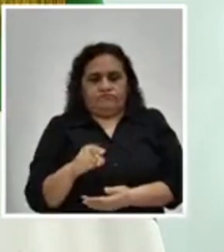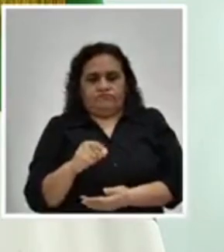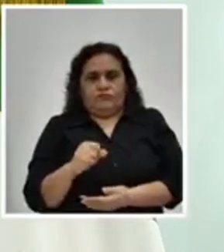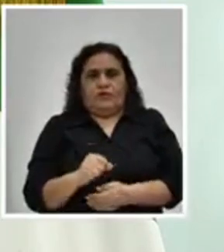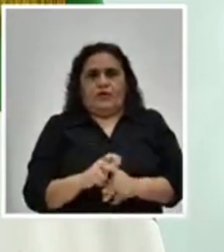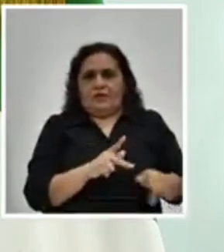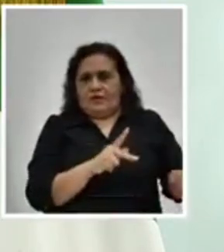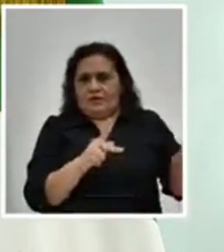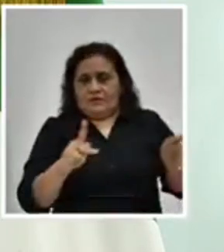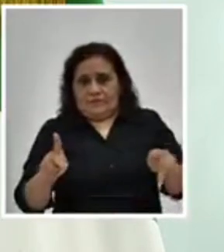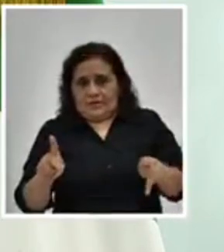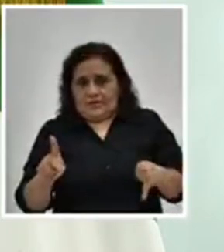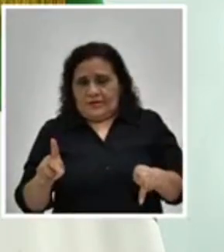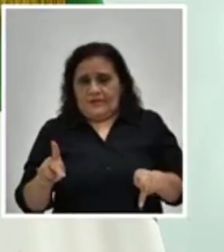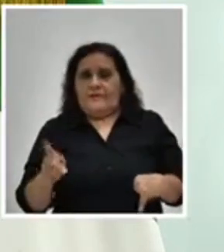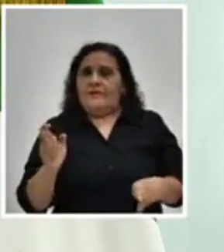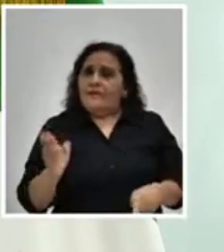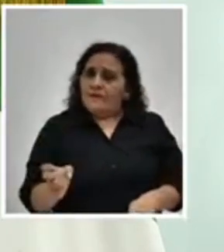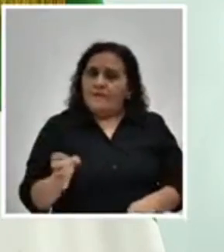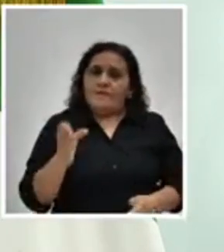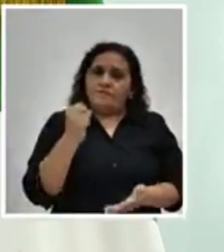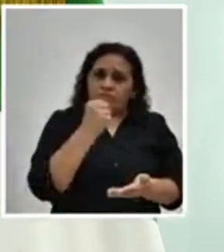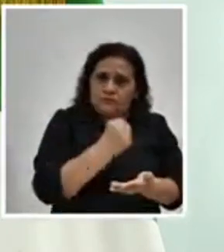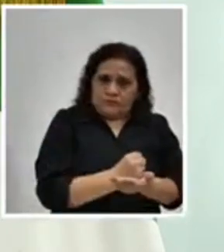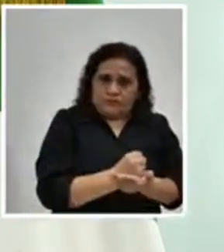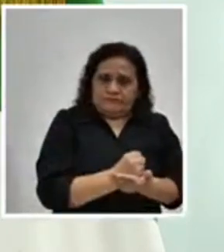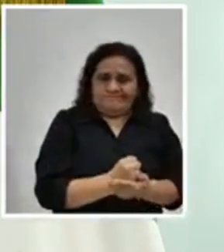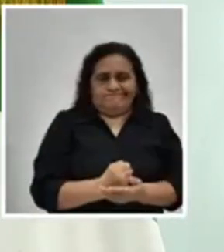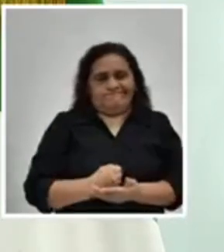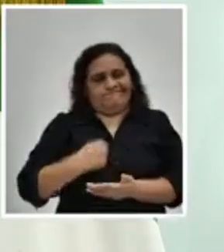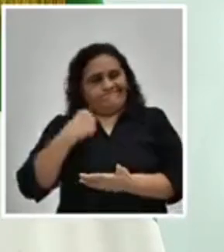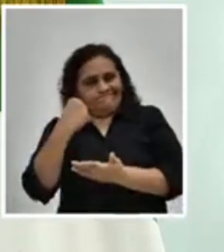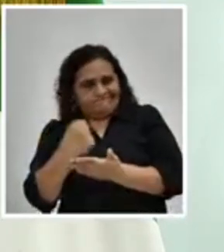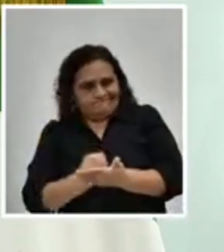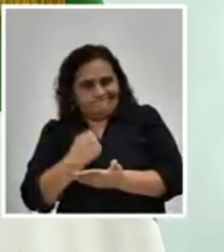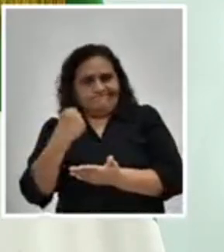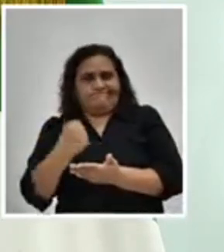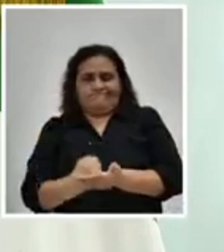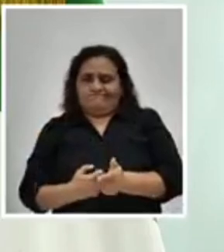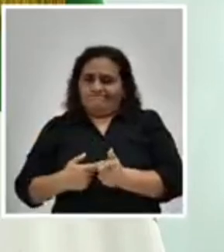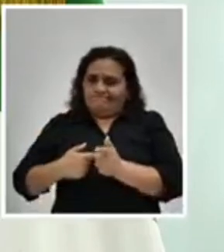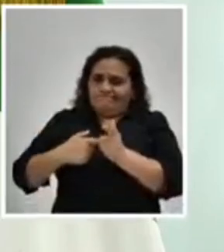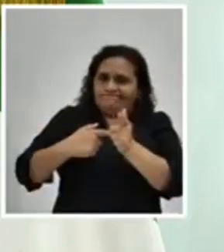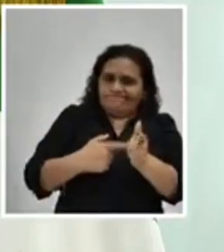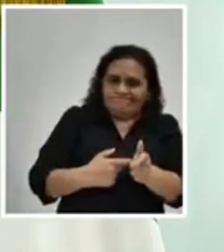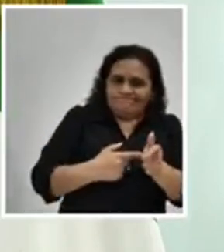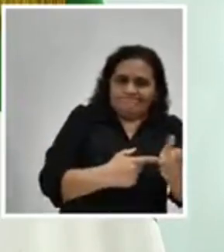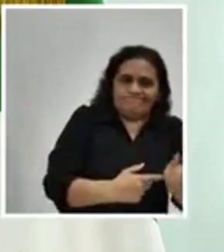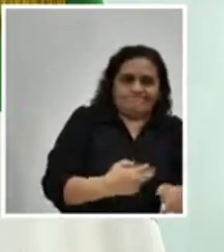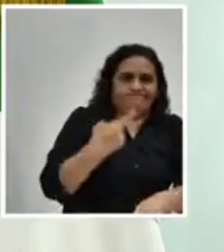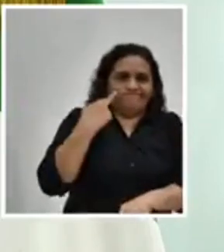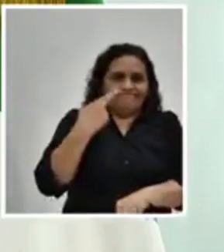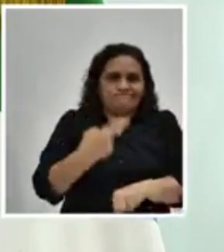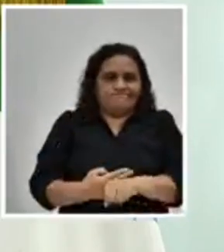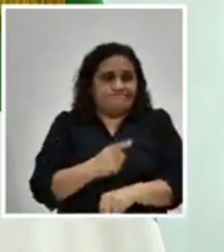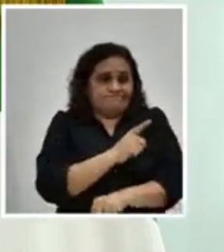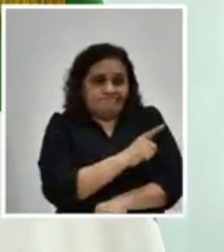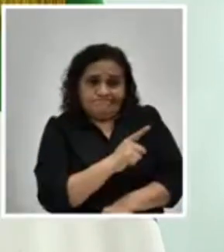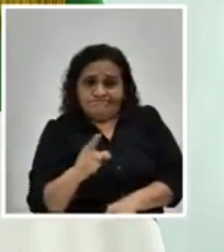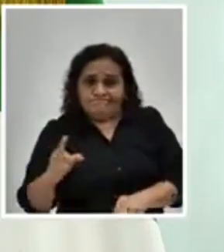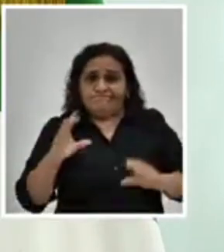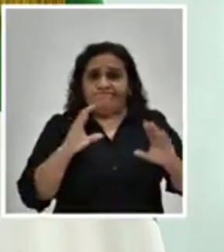Esta certificación nos exige seguir siendo social y ambientalmente responsables con el cuidado de nuestras